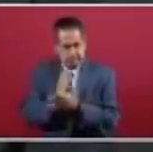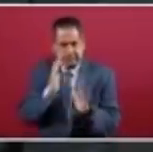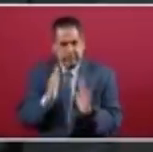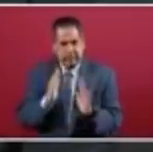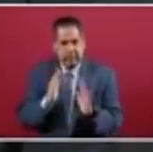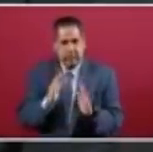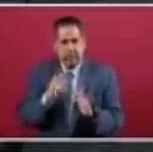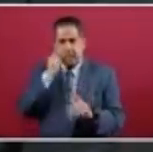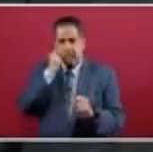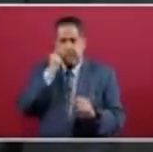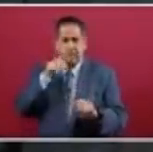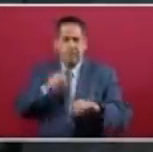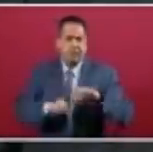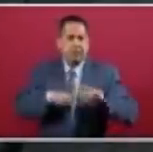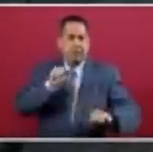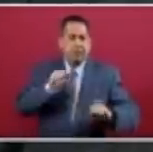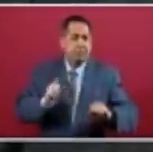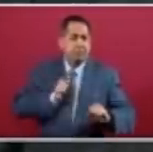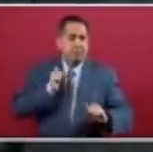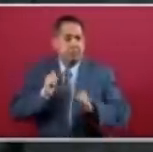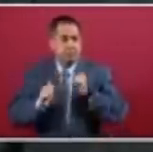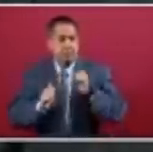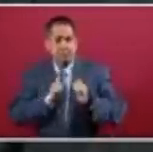tierra de conquista. Eso se termina.